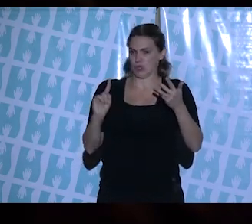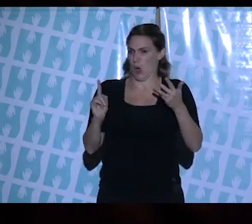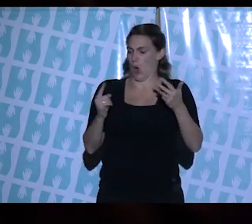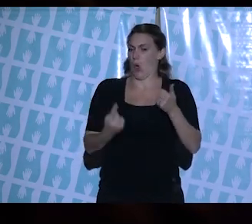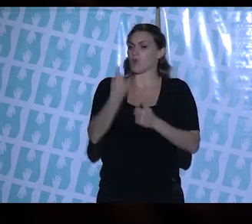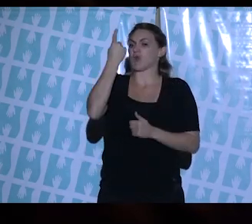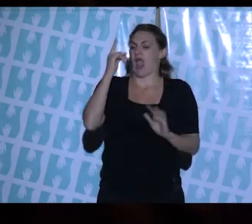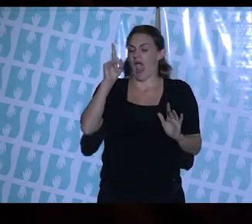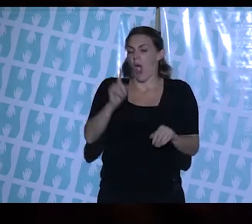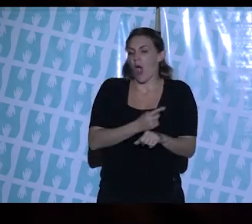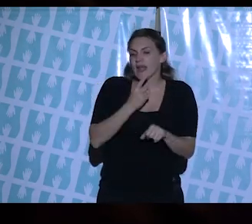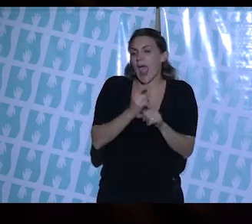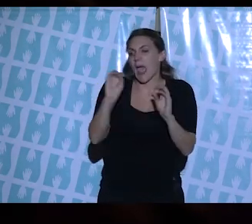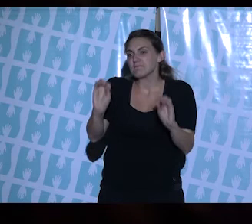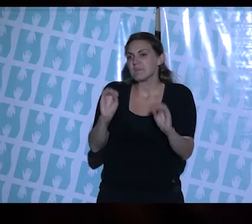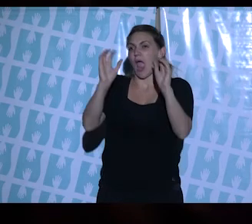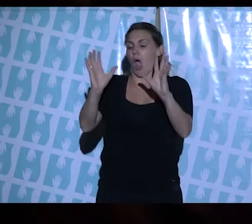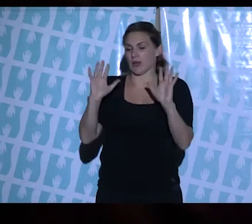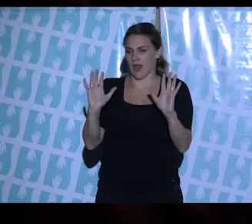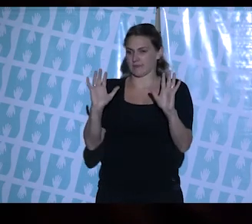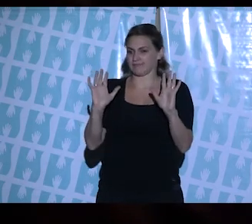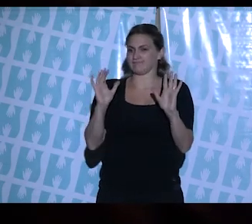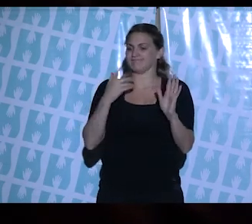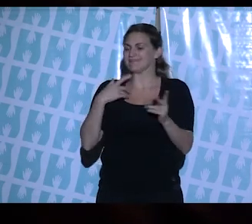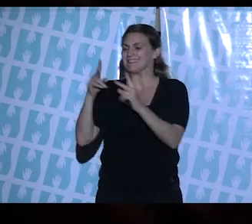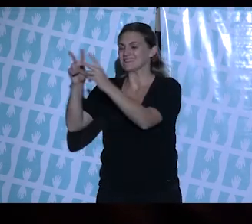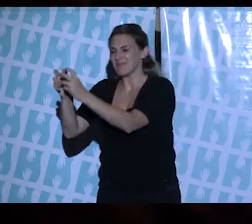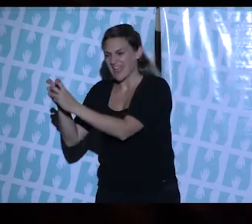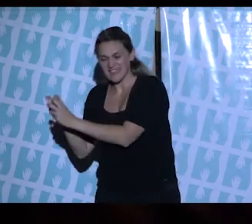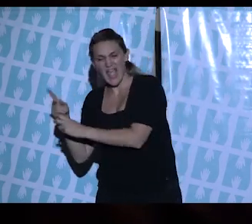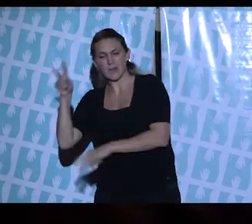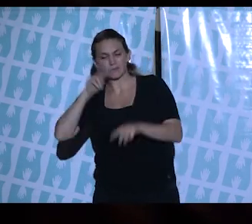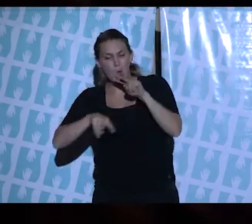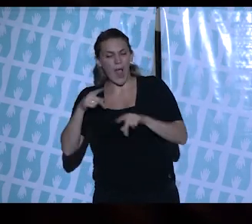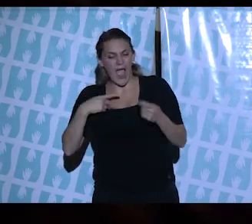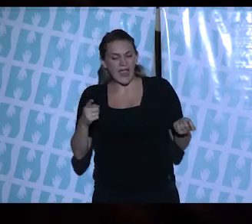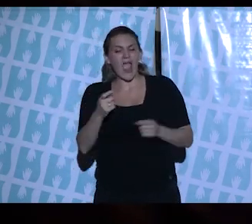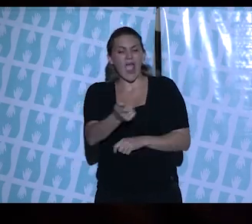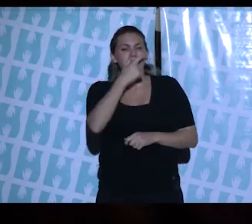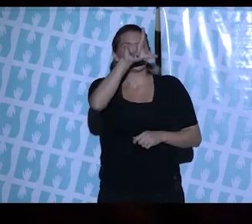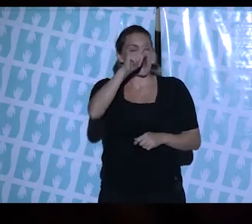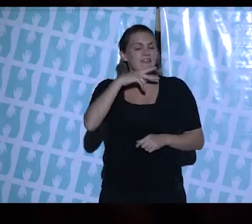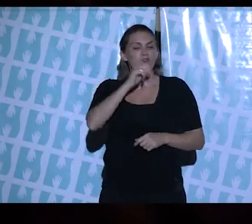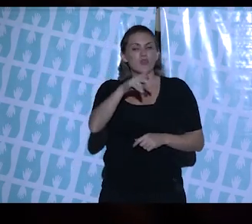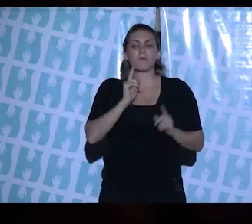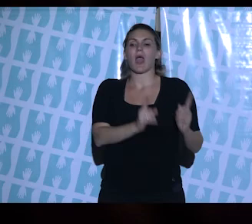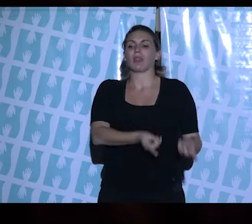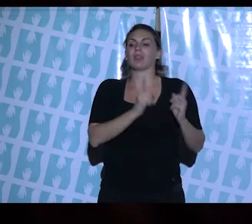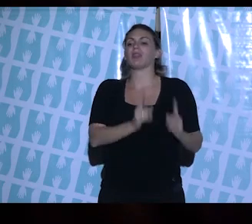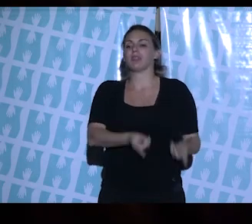buscando drogas que permitan alargar la duración de la levodopa más prolongadamente.